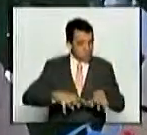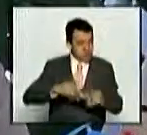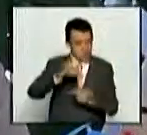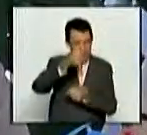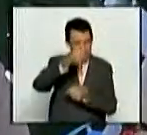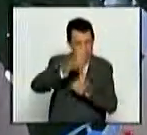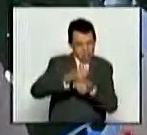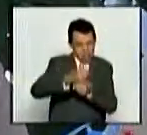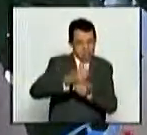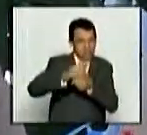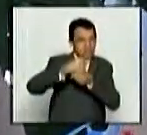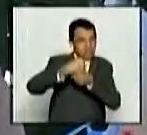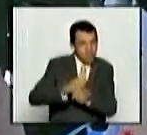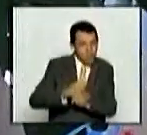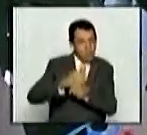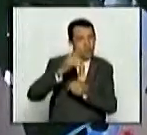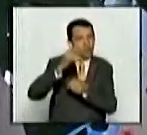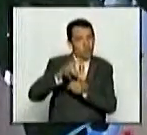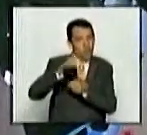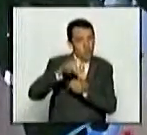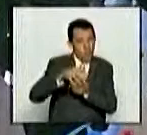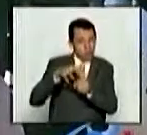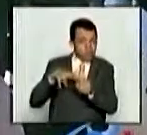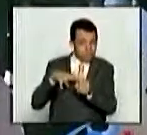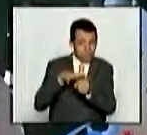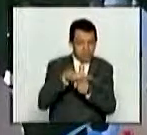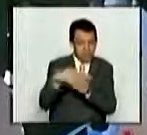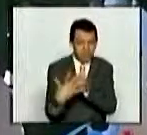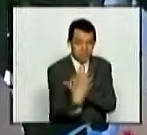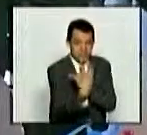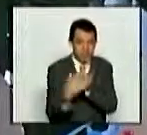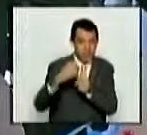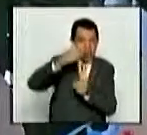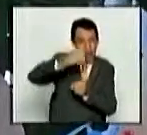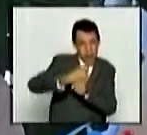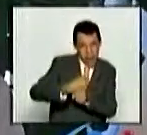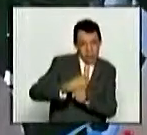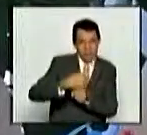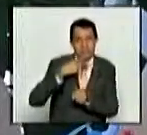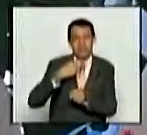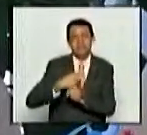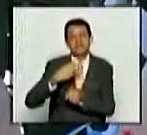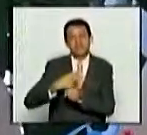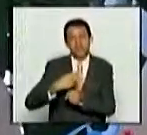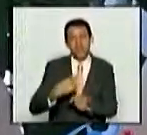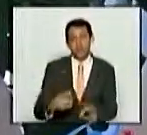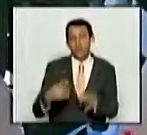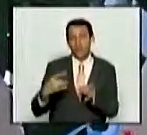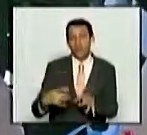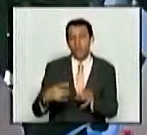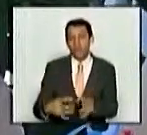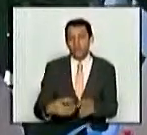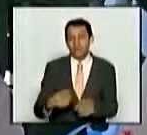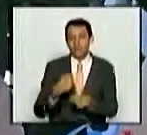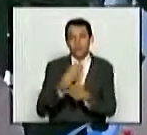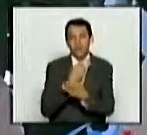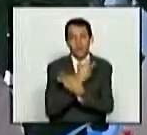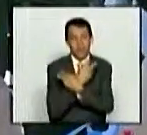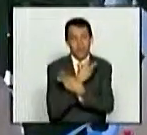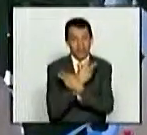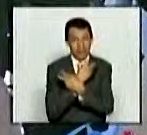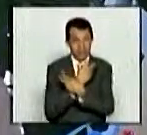disminuyen y generan algo que se llama un pinzamiento del nervio ciático. Cuando hay un pinzamiento del nervio ciático, entonces el dolor se irradia a nivel